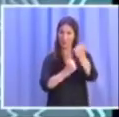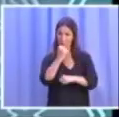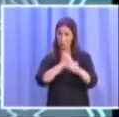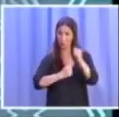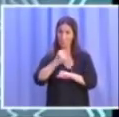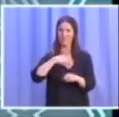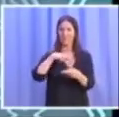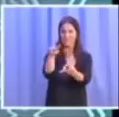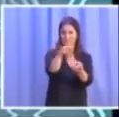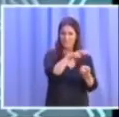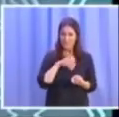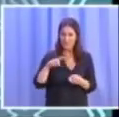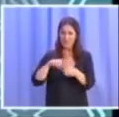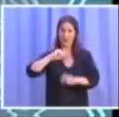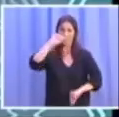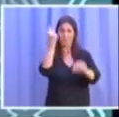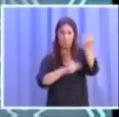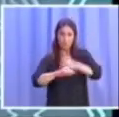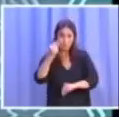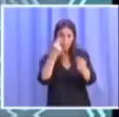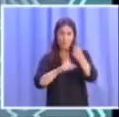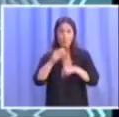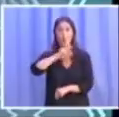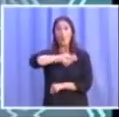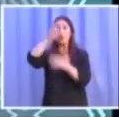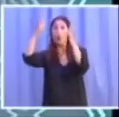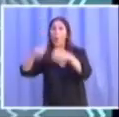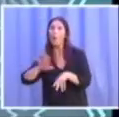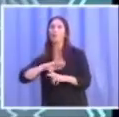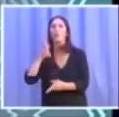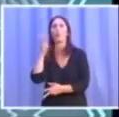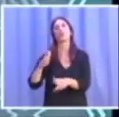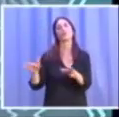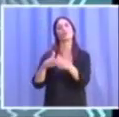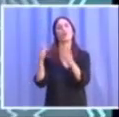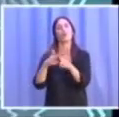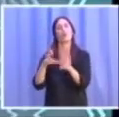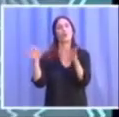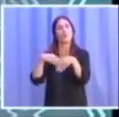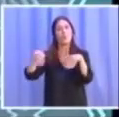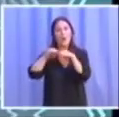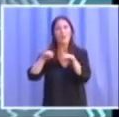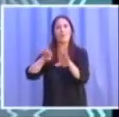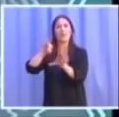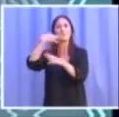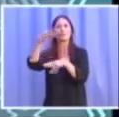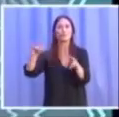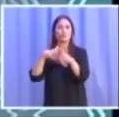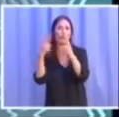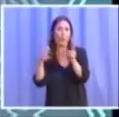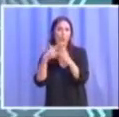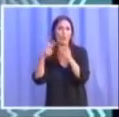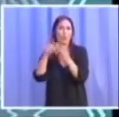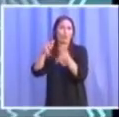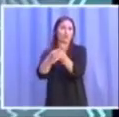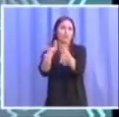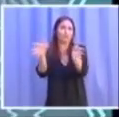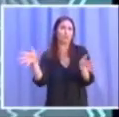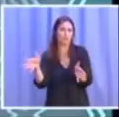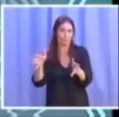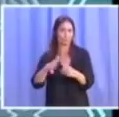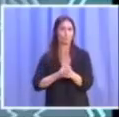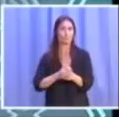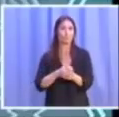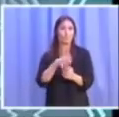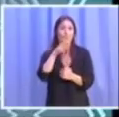la fiscalidad, el presupuesto, y otro en derechos sociales, igualdad, exclusión social, juventud, mayores, la vivienda, un bloque muy amplio. Habrá